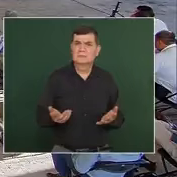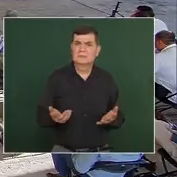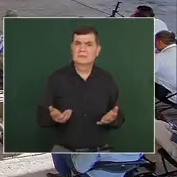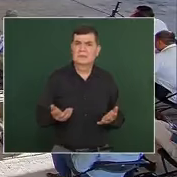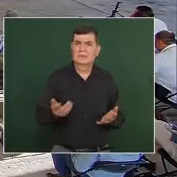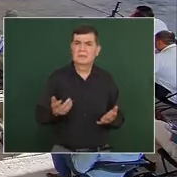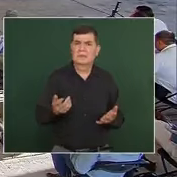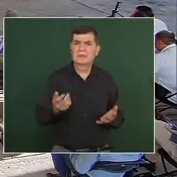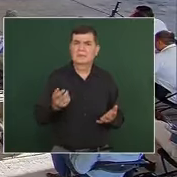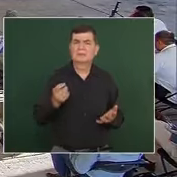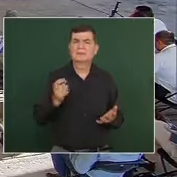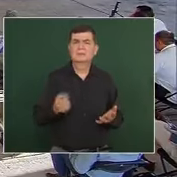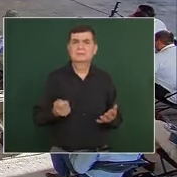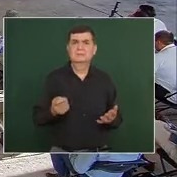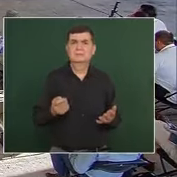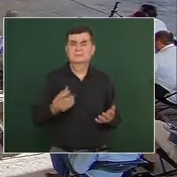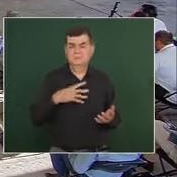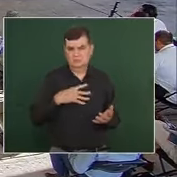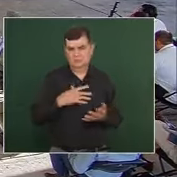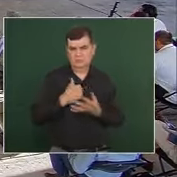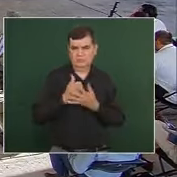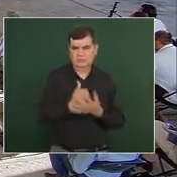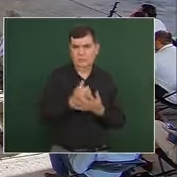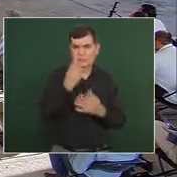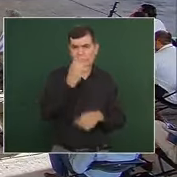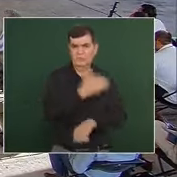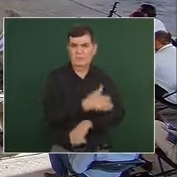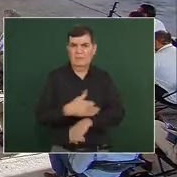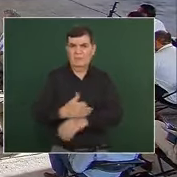lo que se le ayuda a la familia,